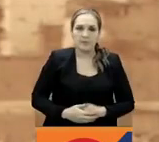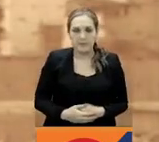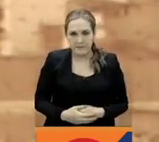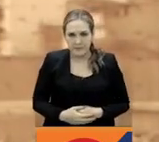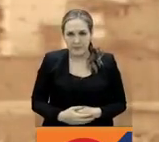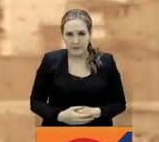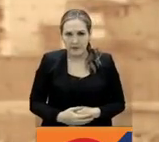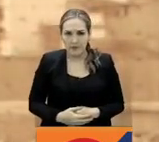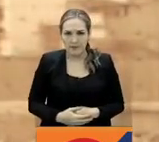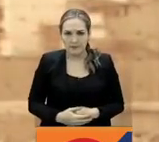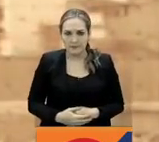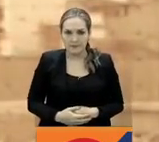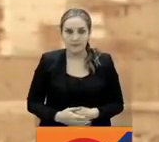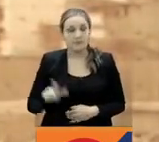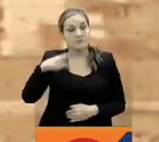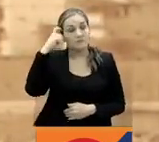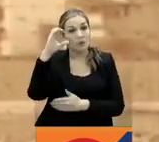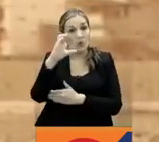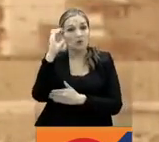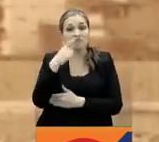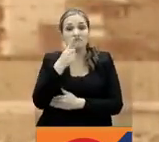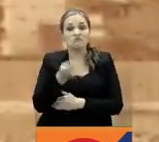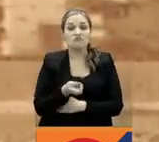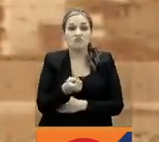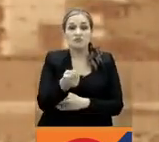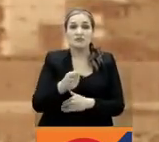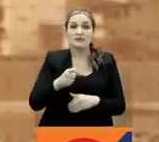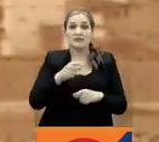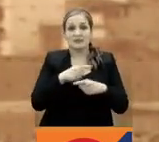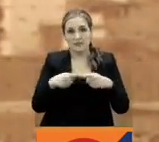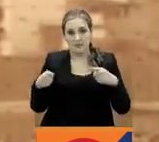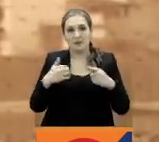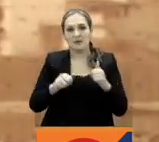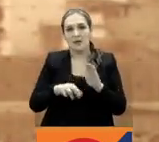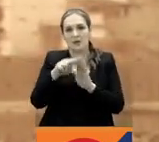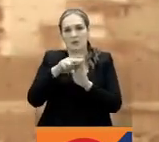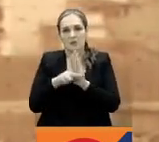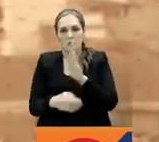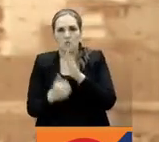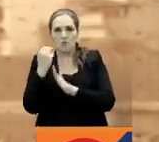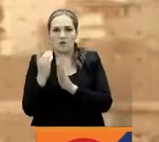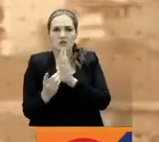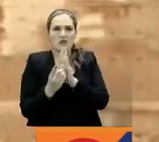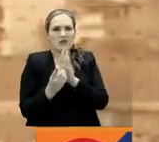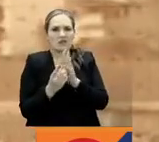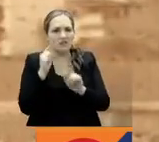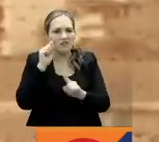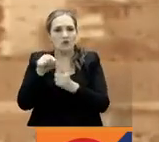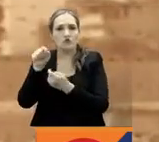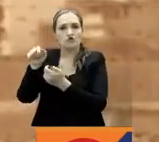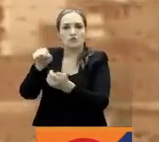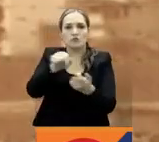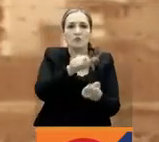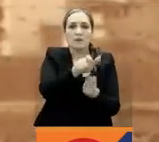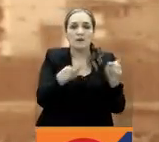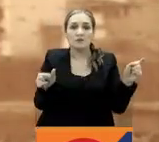El Gobierno Nacional confirmó que la próxima semana reglamentará el decreto que permitirá subsidiar a las empresas que contraten personas mayores entre